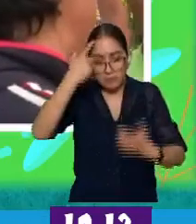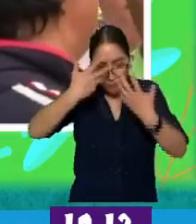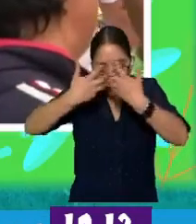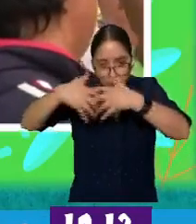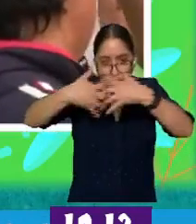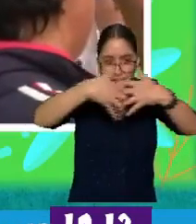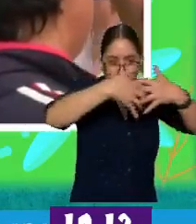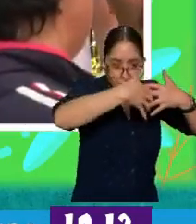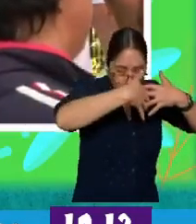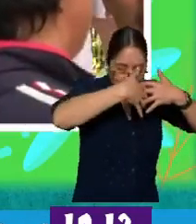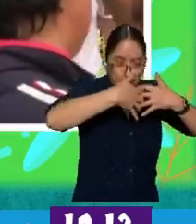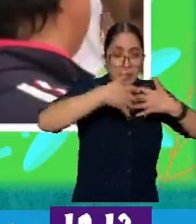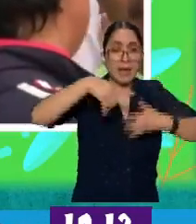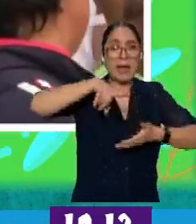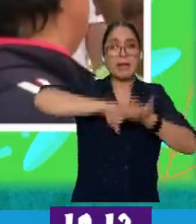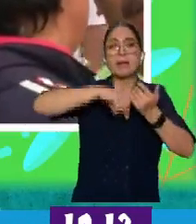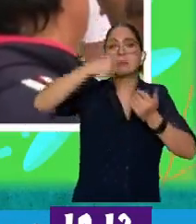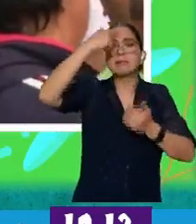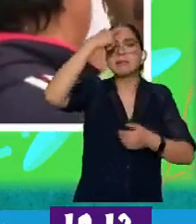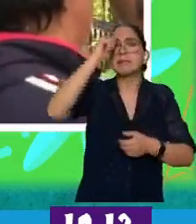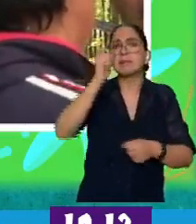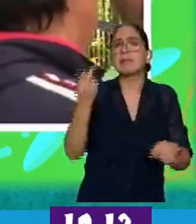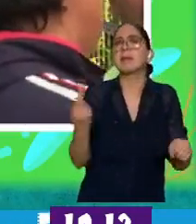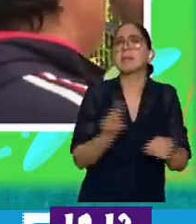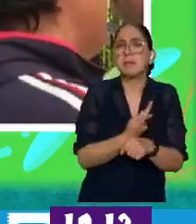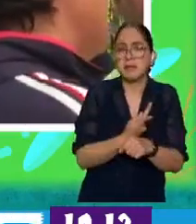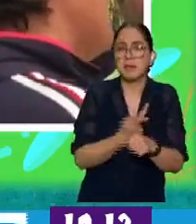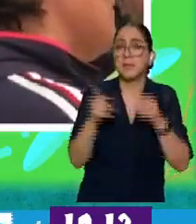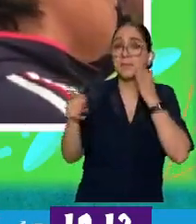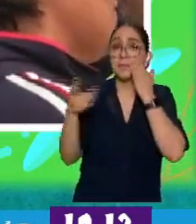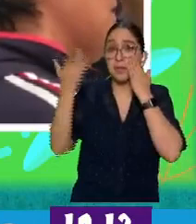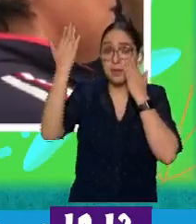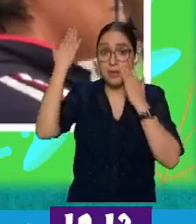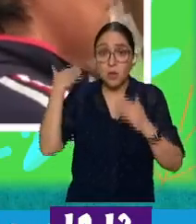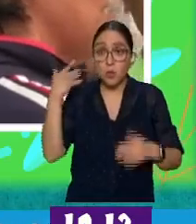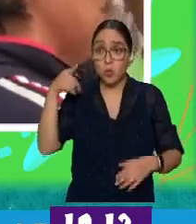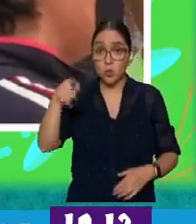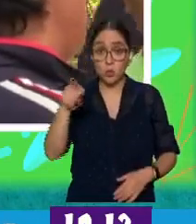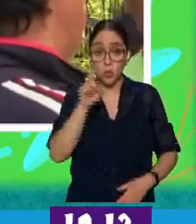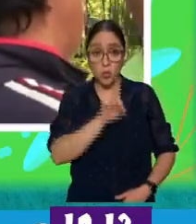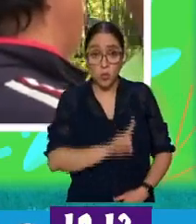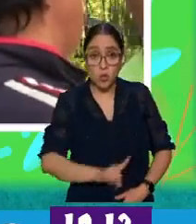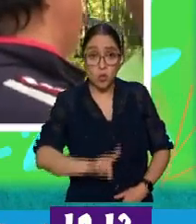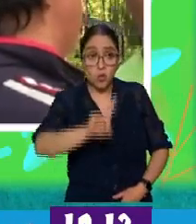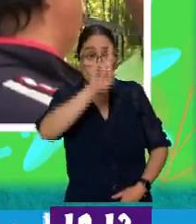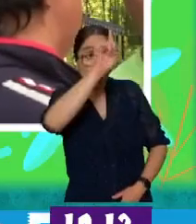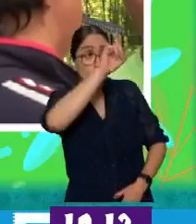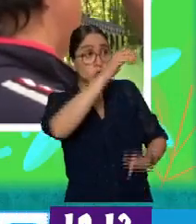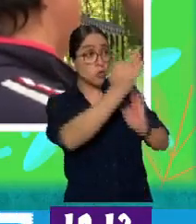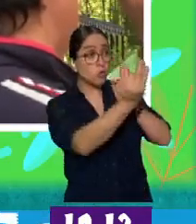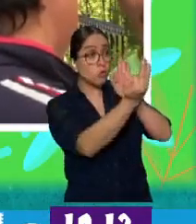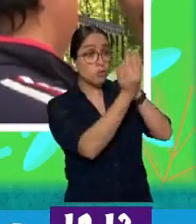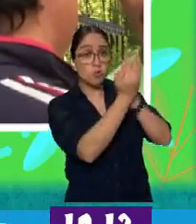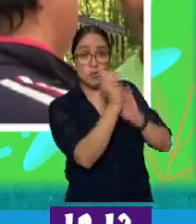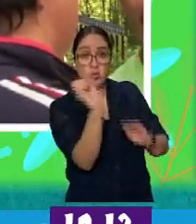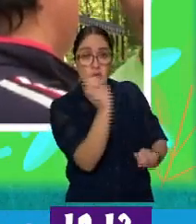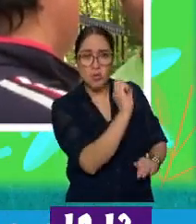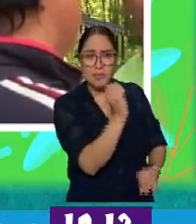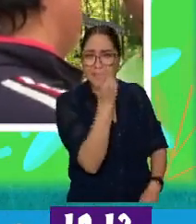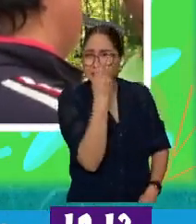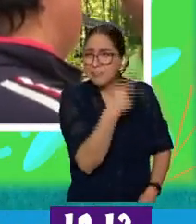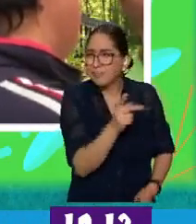varios mecanismos. Uno es, como dicen por ahí, no tendrás otros dioses delante de mí. Pero aplica